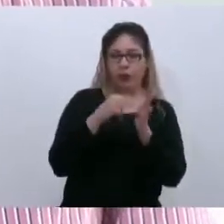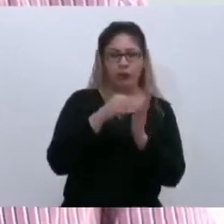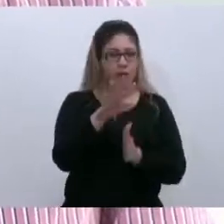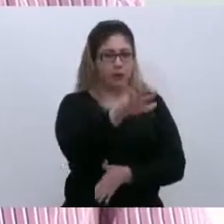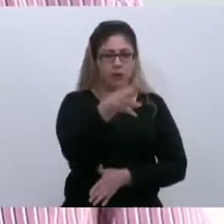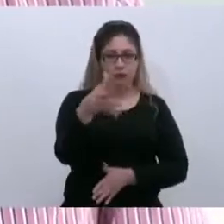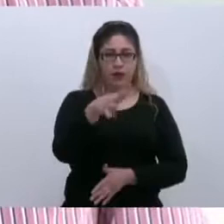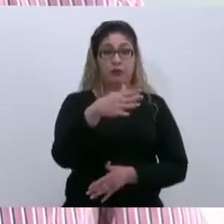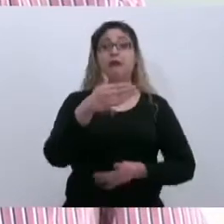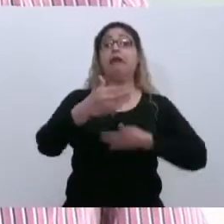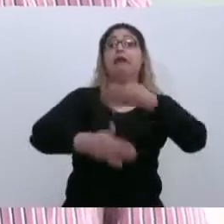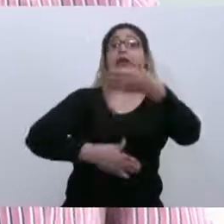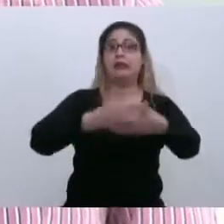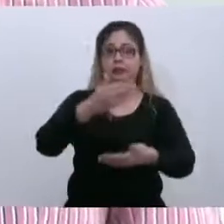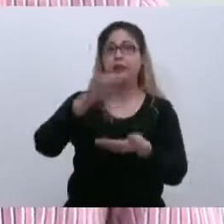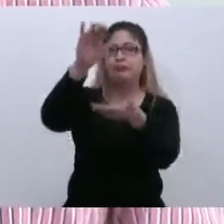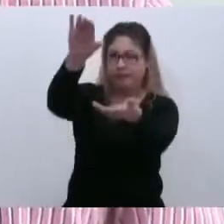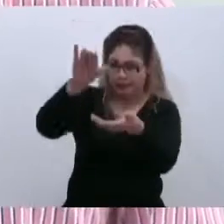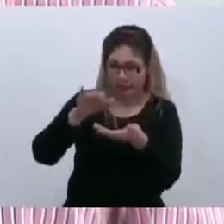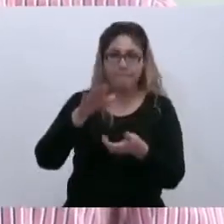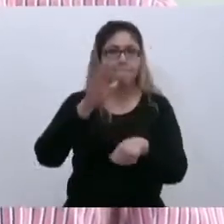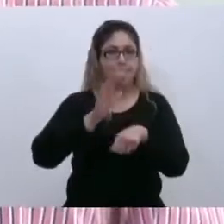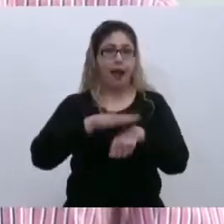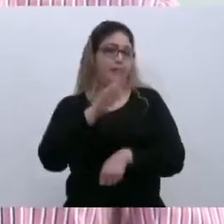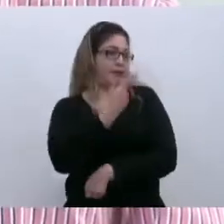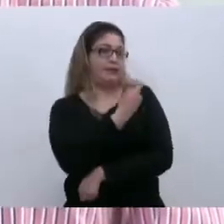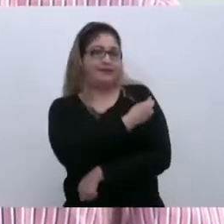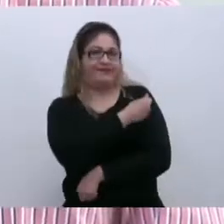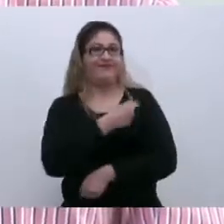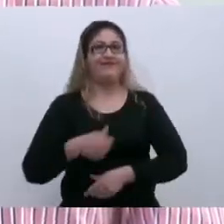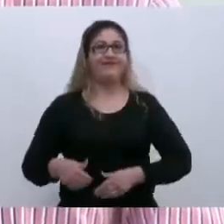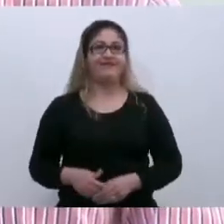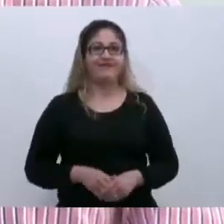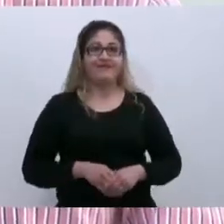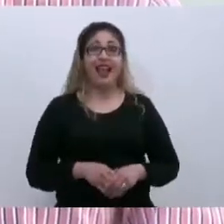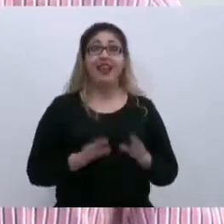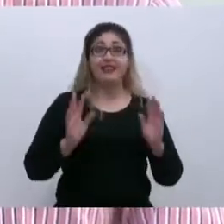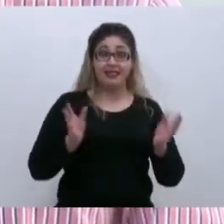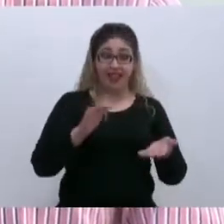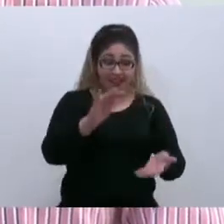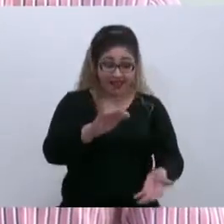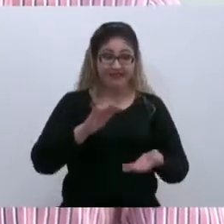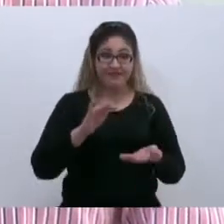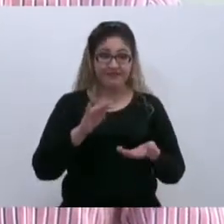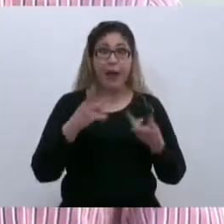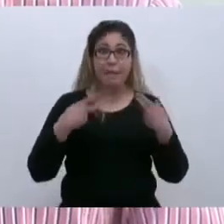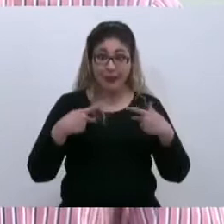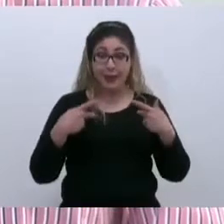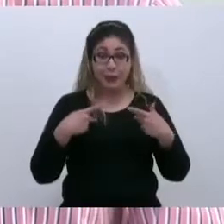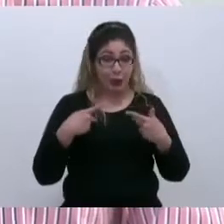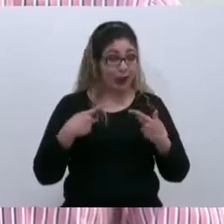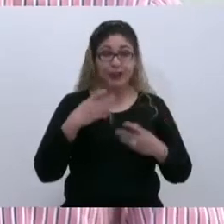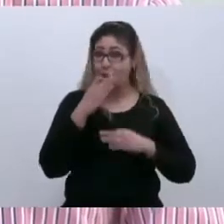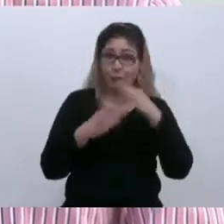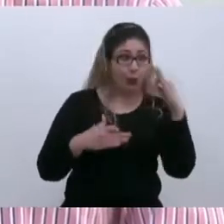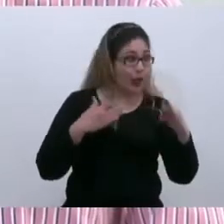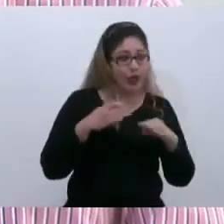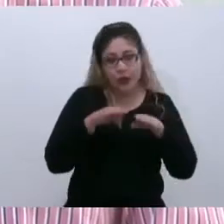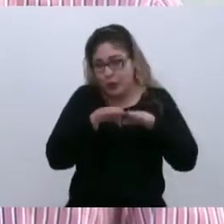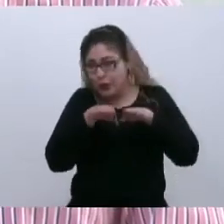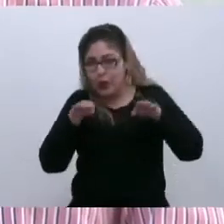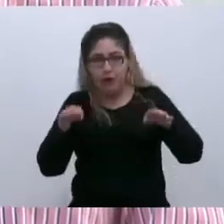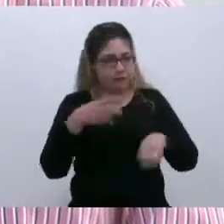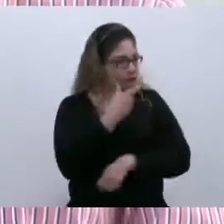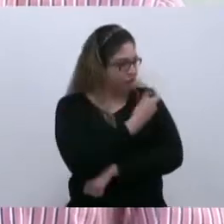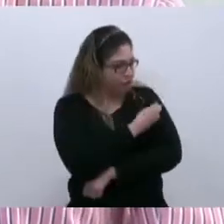ya las vacunas y vamos a poder vacunar a todos los